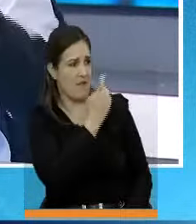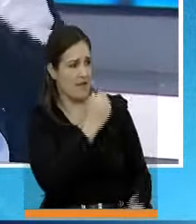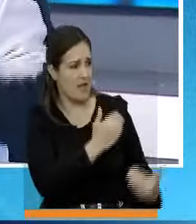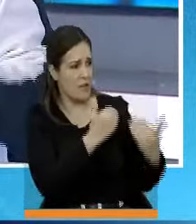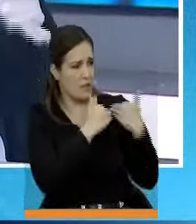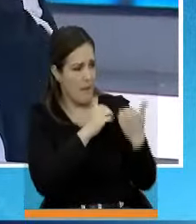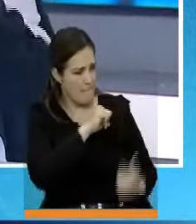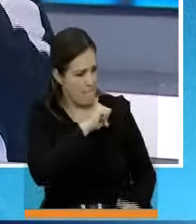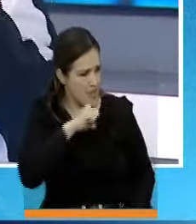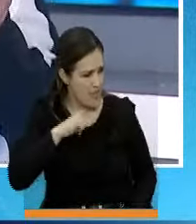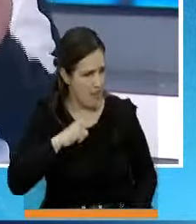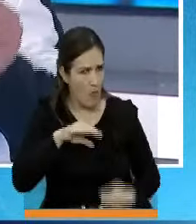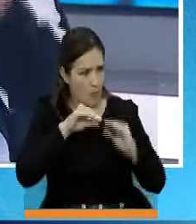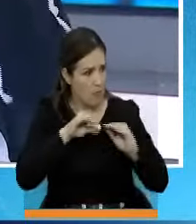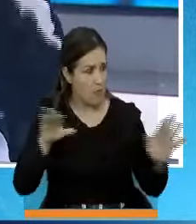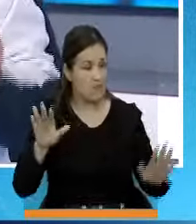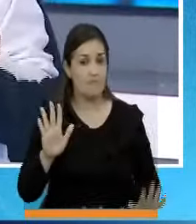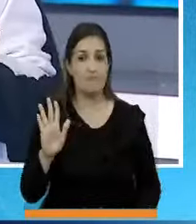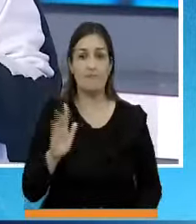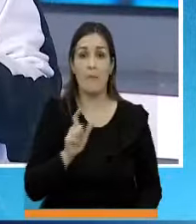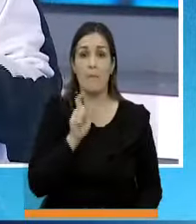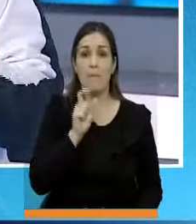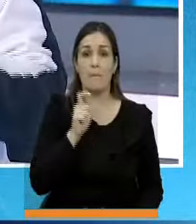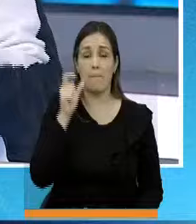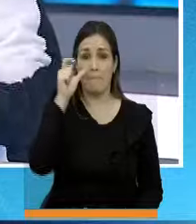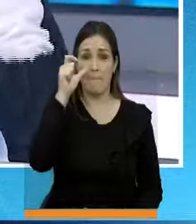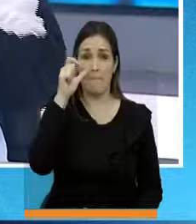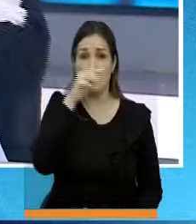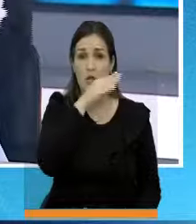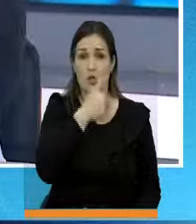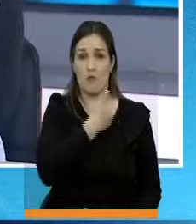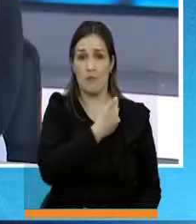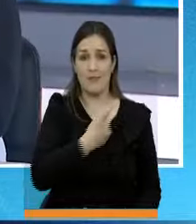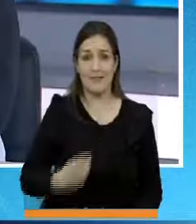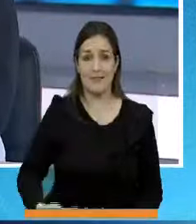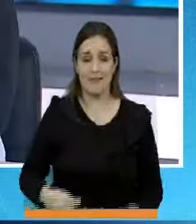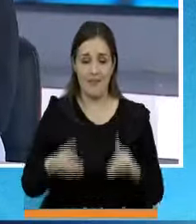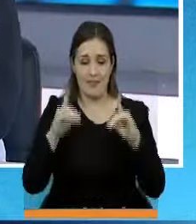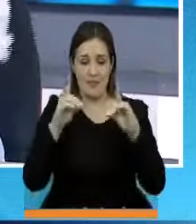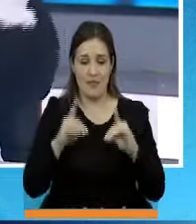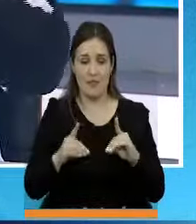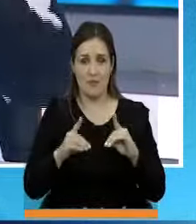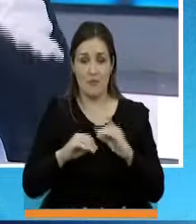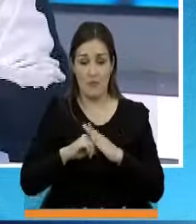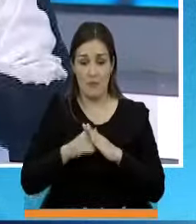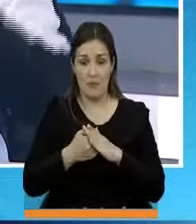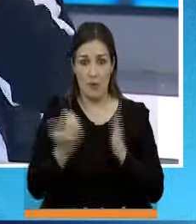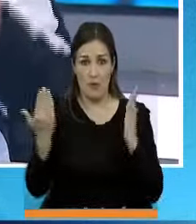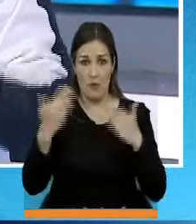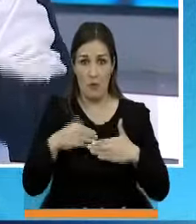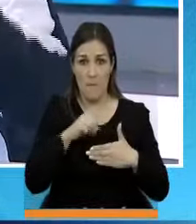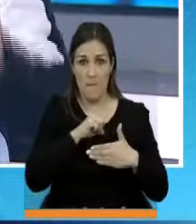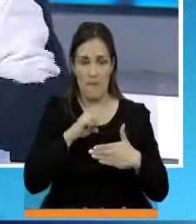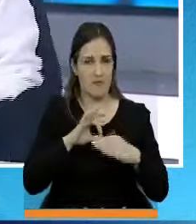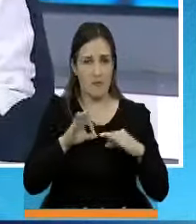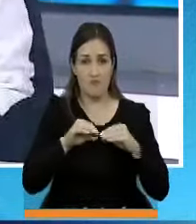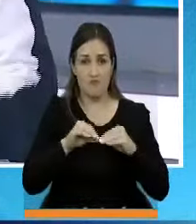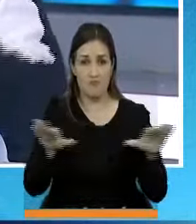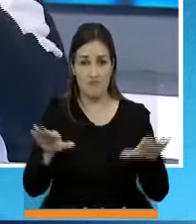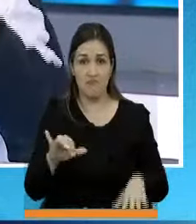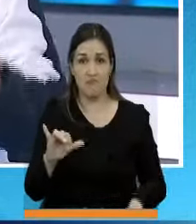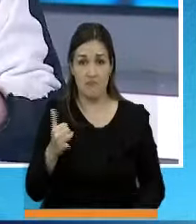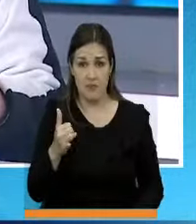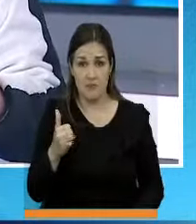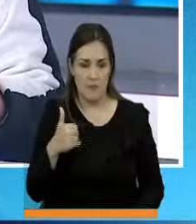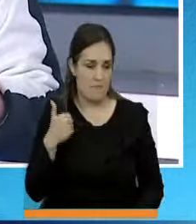No, solo el presidente de la República podía desclasificarlo y siguió todo el proceso. Y hoy esperamos que